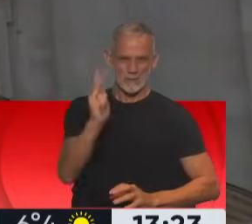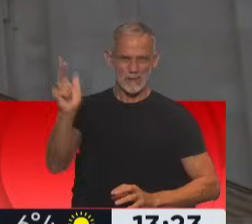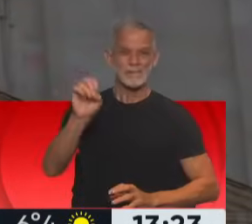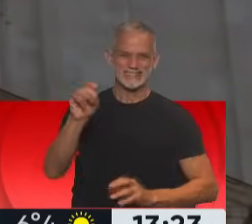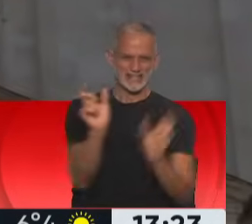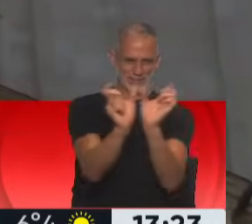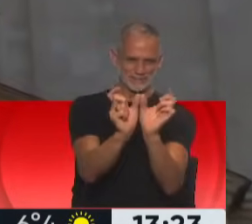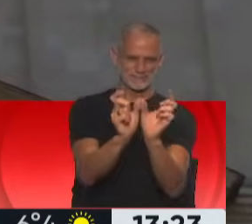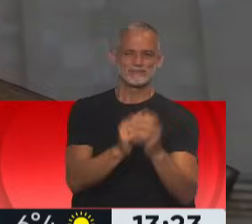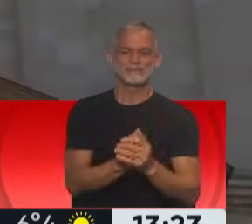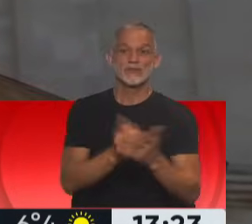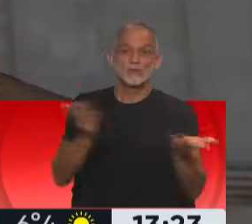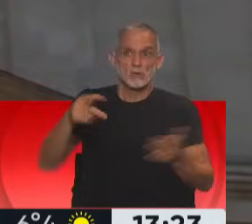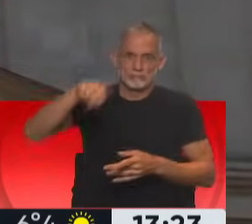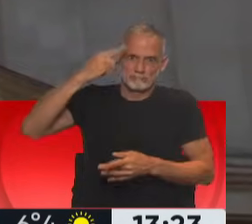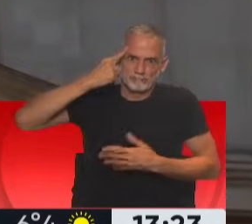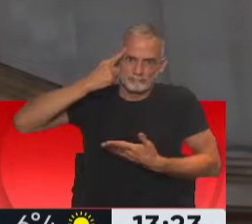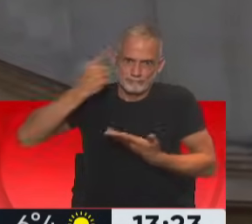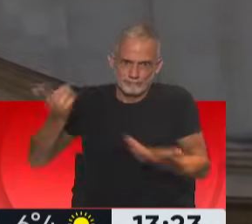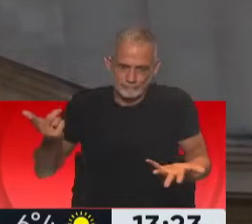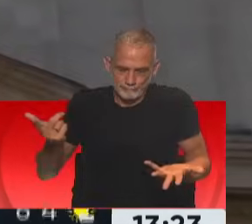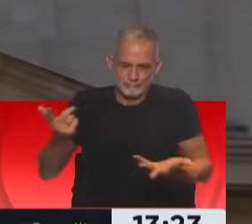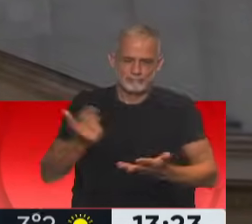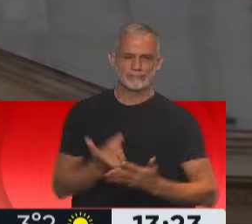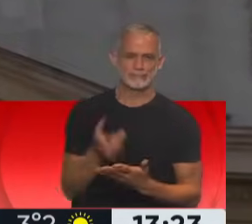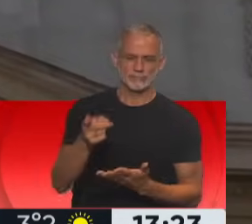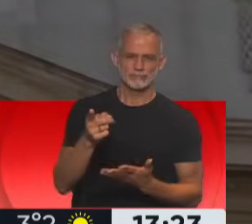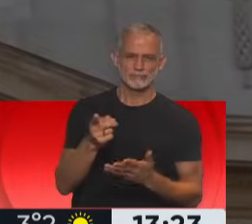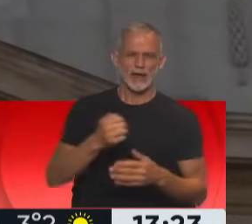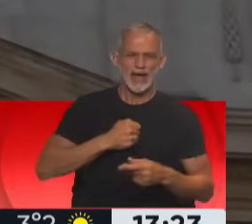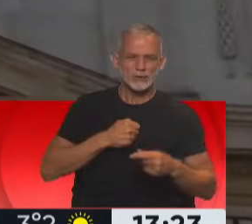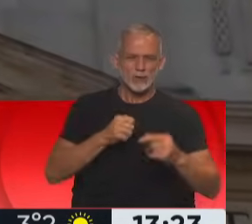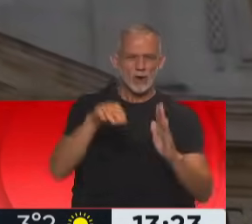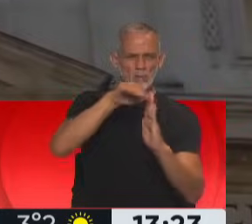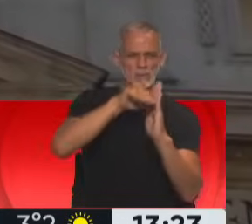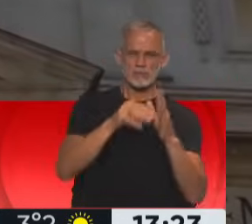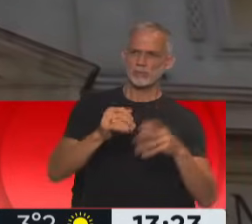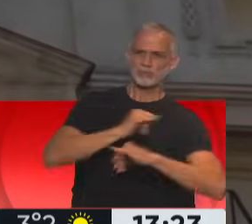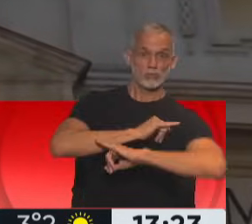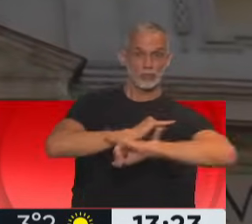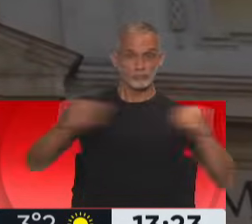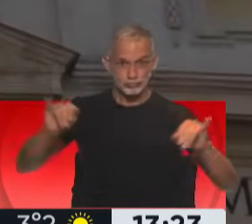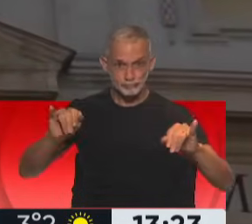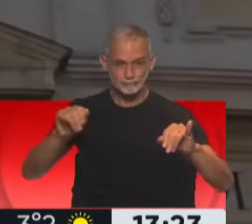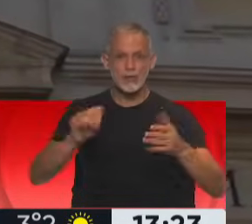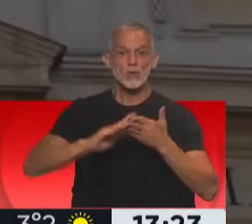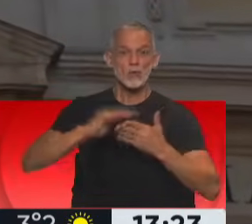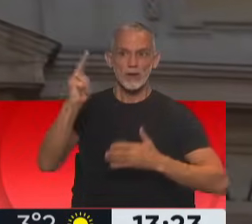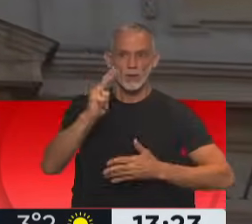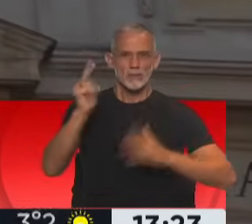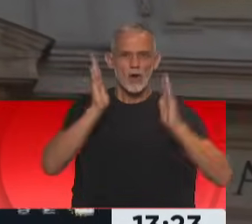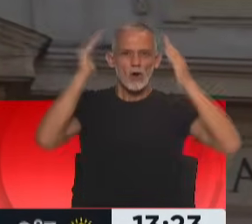que significa, imagínense, la Grey Católica, anunciar al nuevo